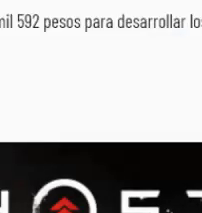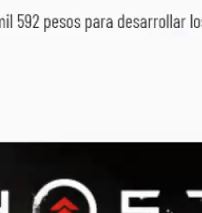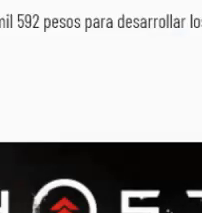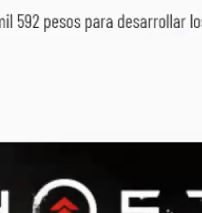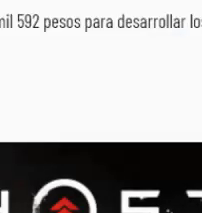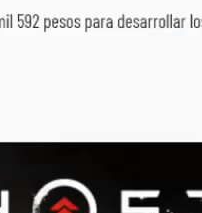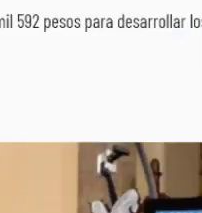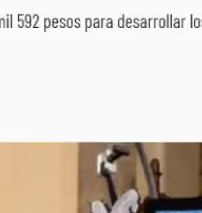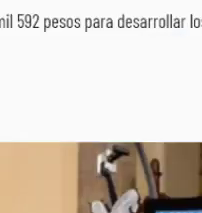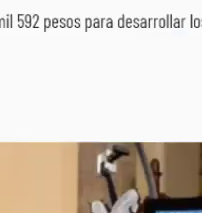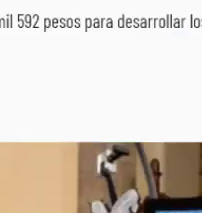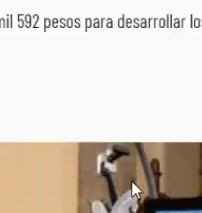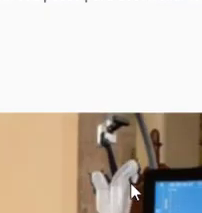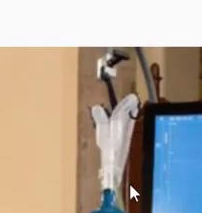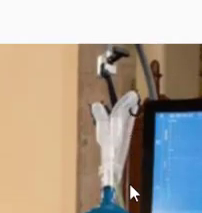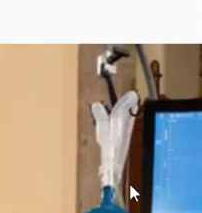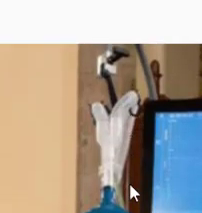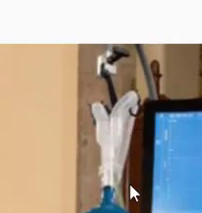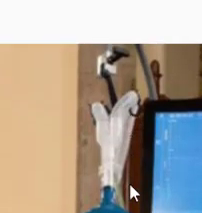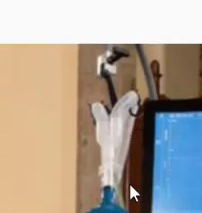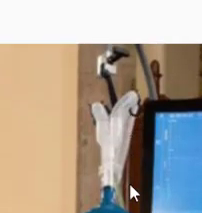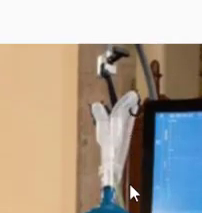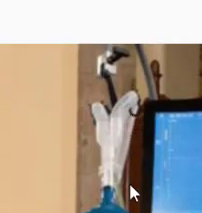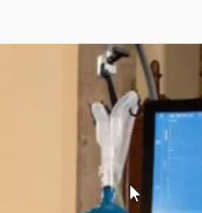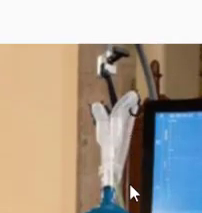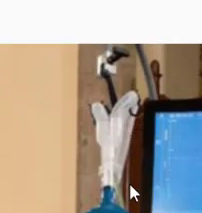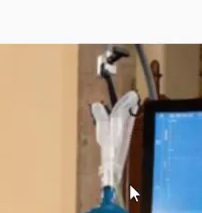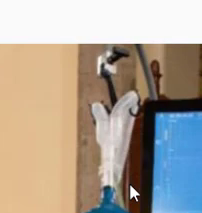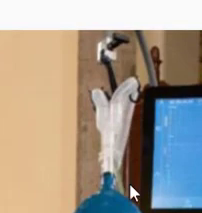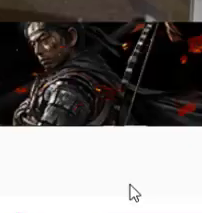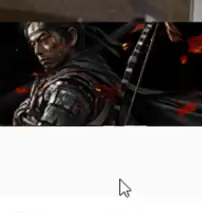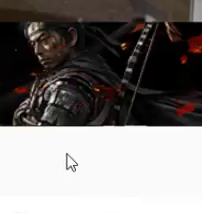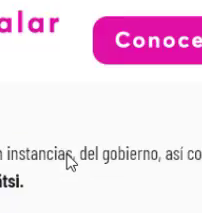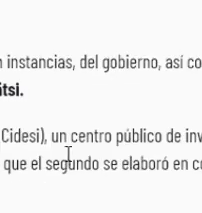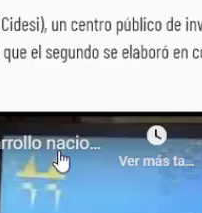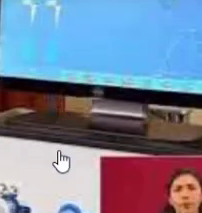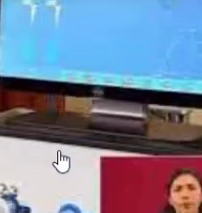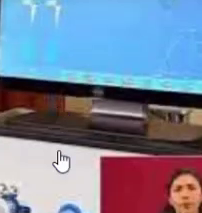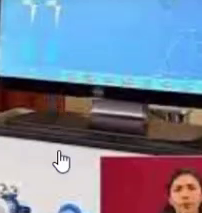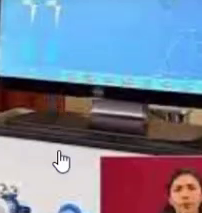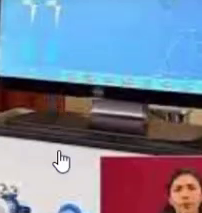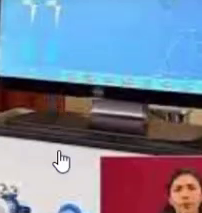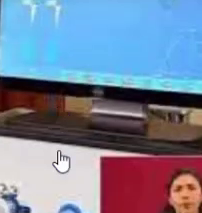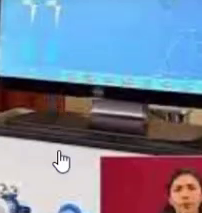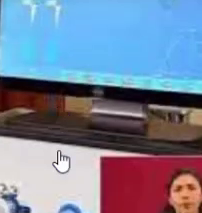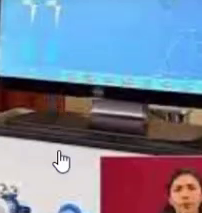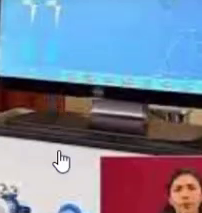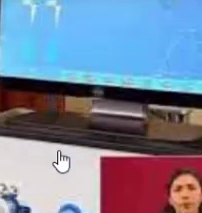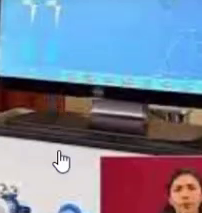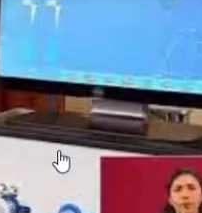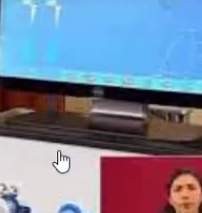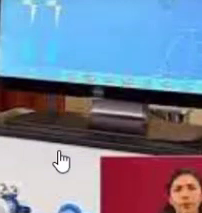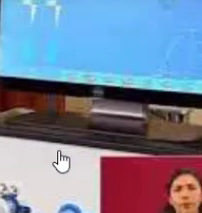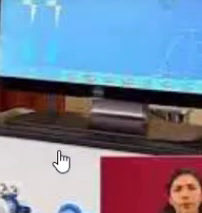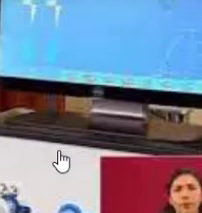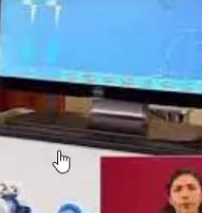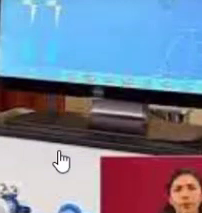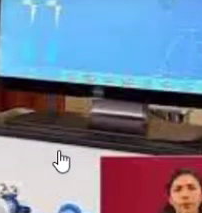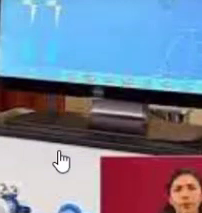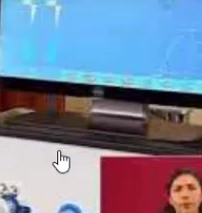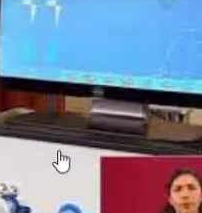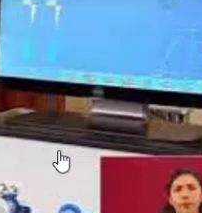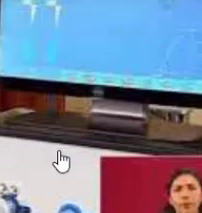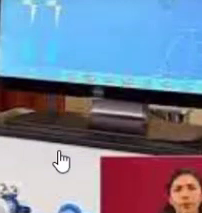el día de hoy la creación de ventiladores 100% mexicanos así es el día de hoy el consejo nacional de ciencia y